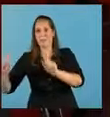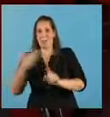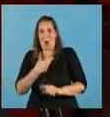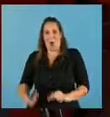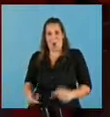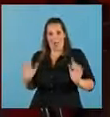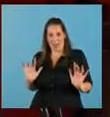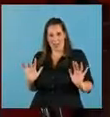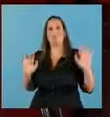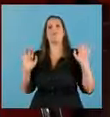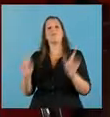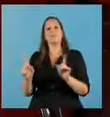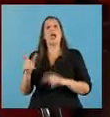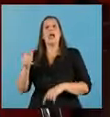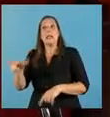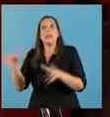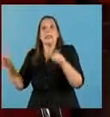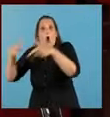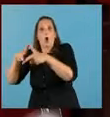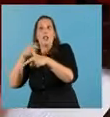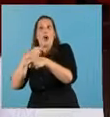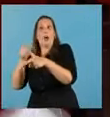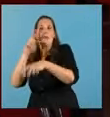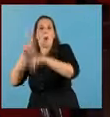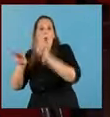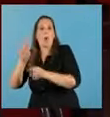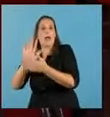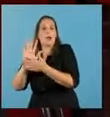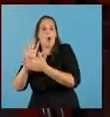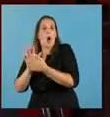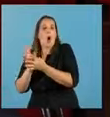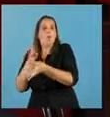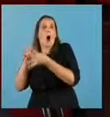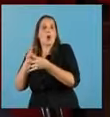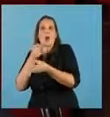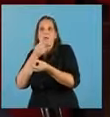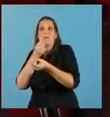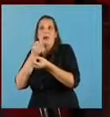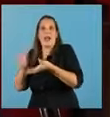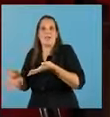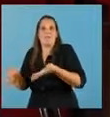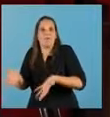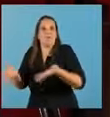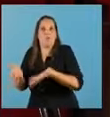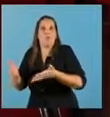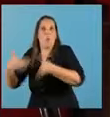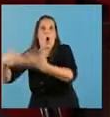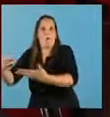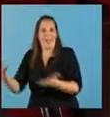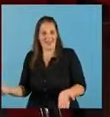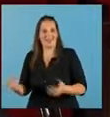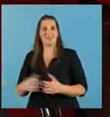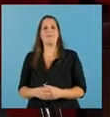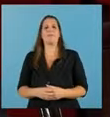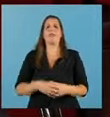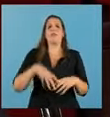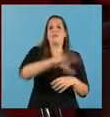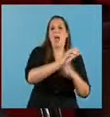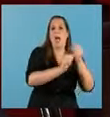Estado, sino de políticas de la sociedad. Los sectores del trabajo, de la empresa, de los movimientos